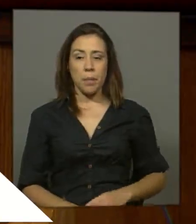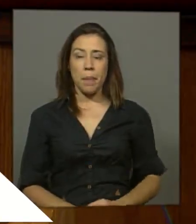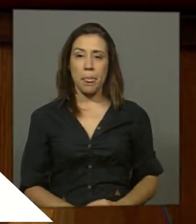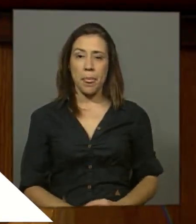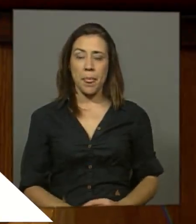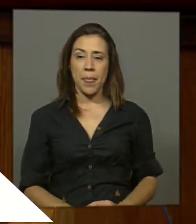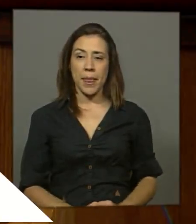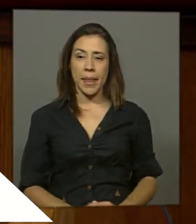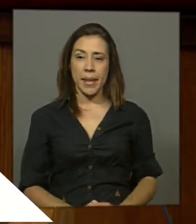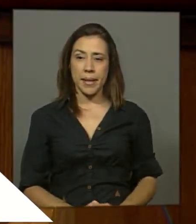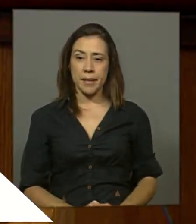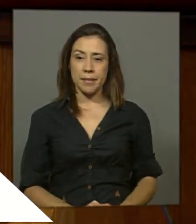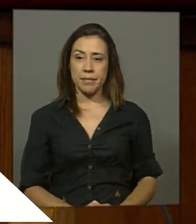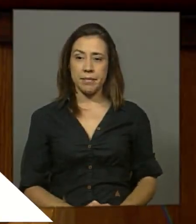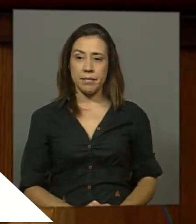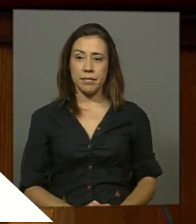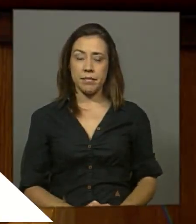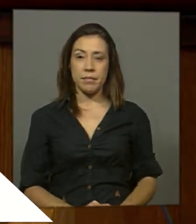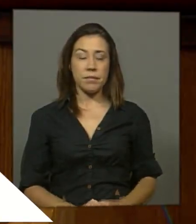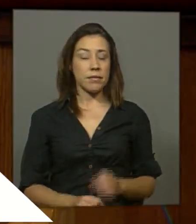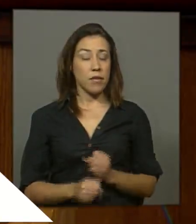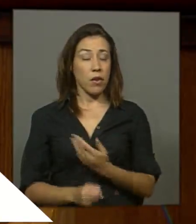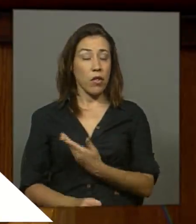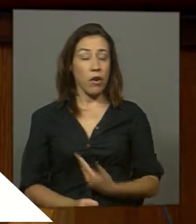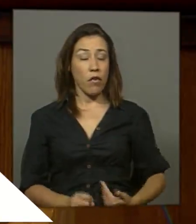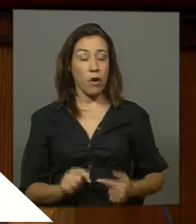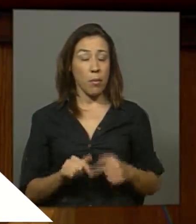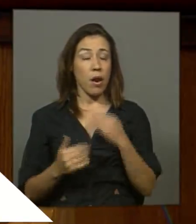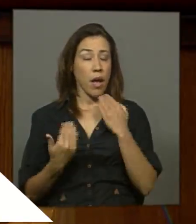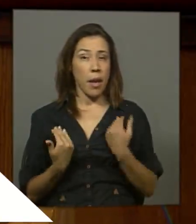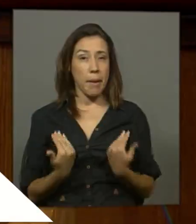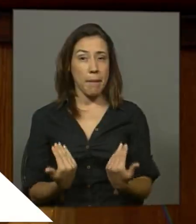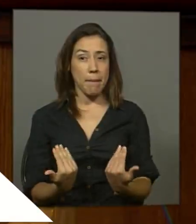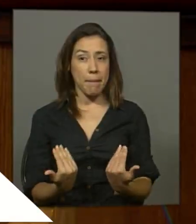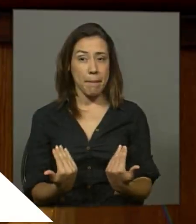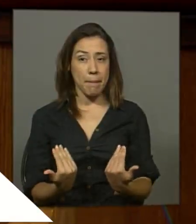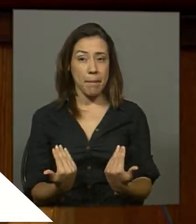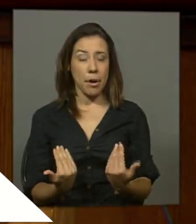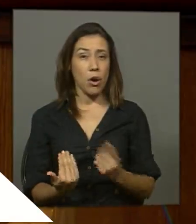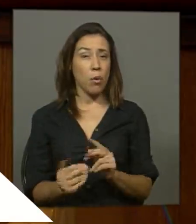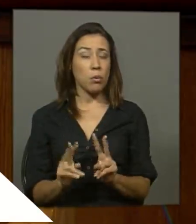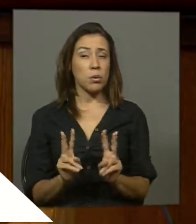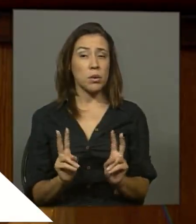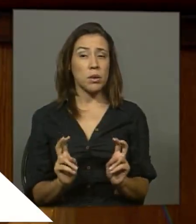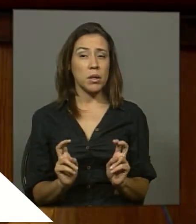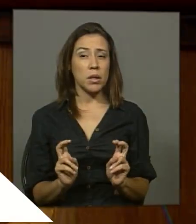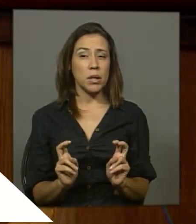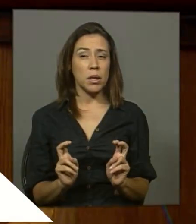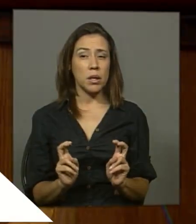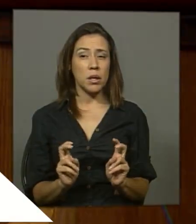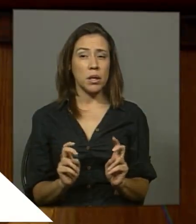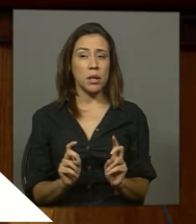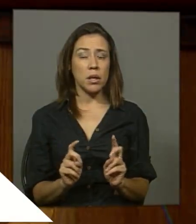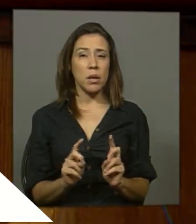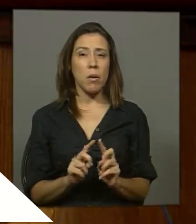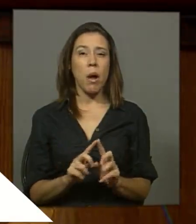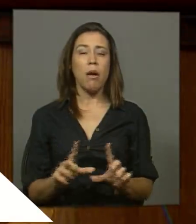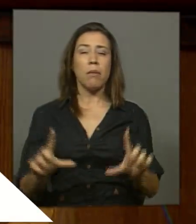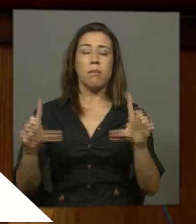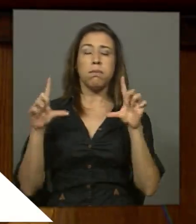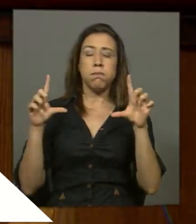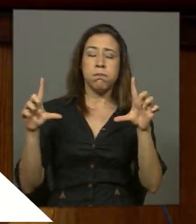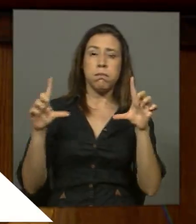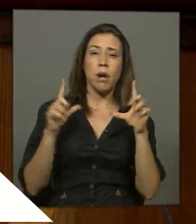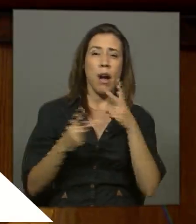señor diputado la acción del gobierno frente a esta emergencia no es un acto de performance